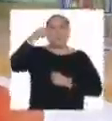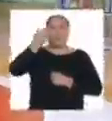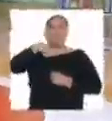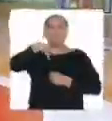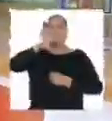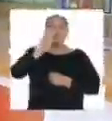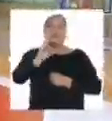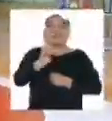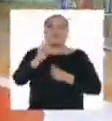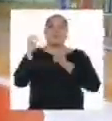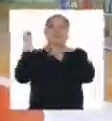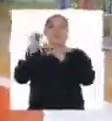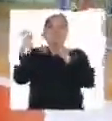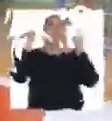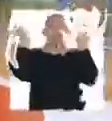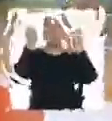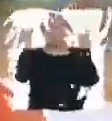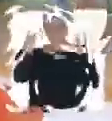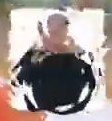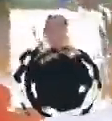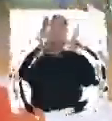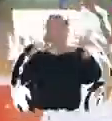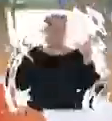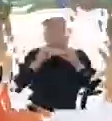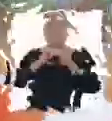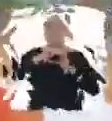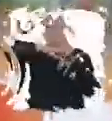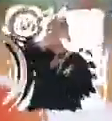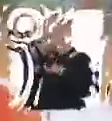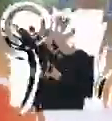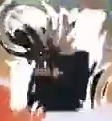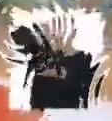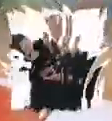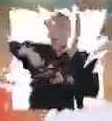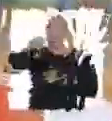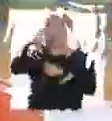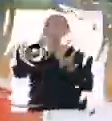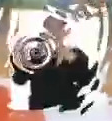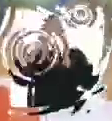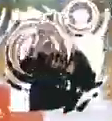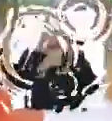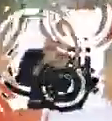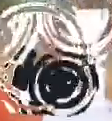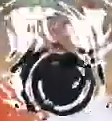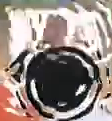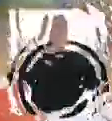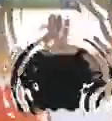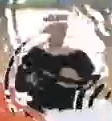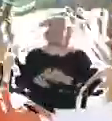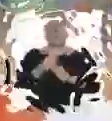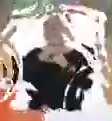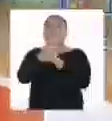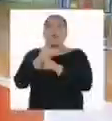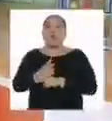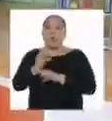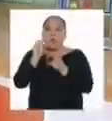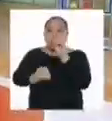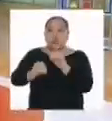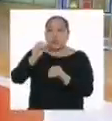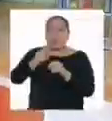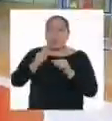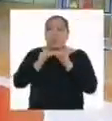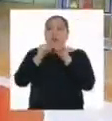El 16 de octubre se celebrará el Día Mundial de la Alimentación, cuyo lema es cultivar, nutrir, preservar.